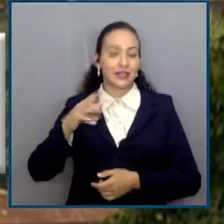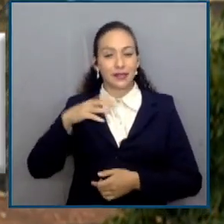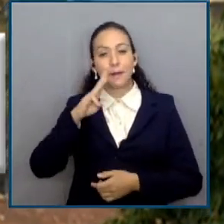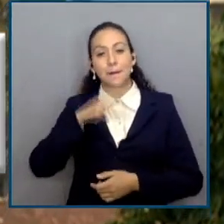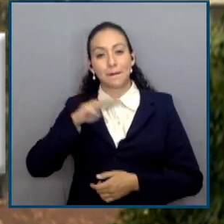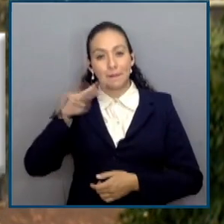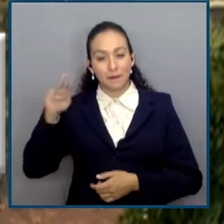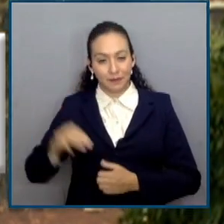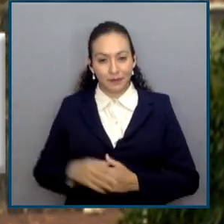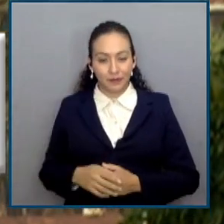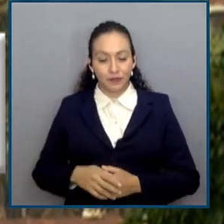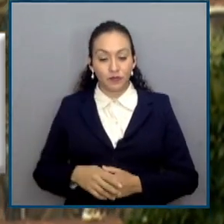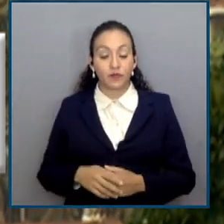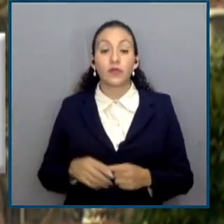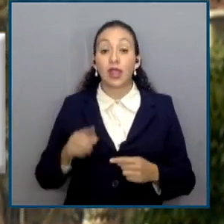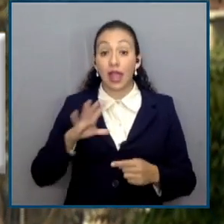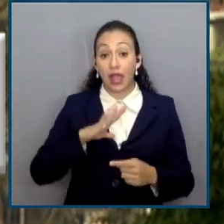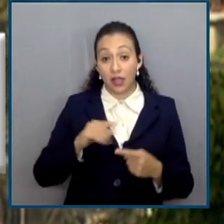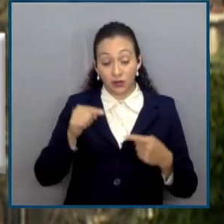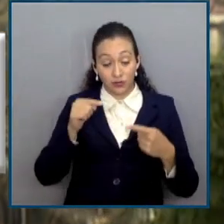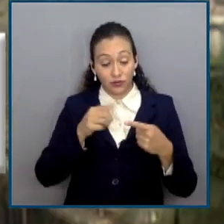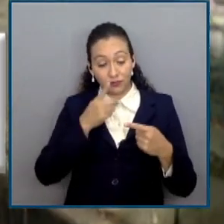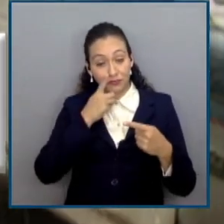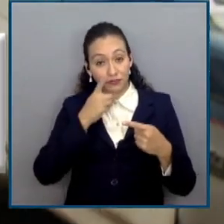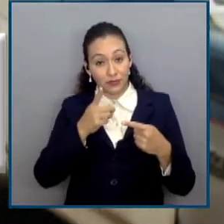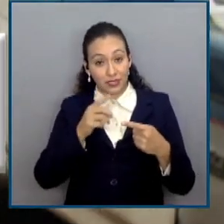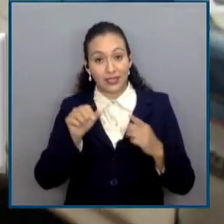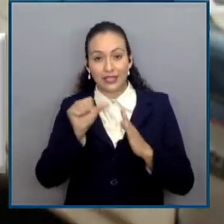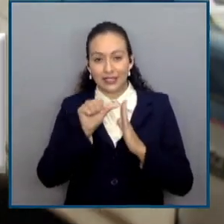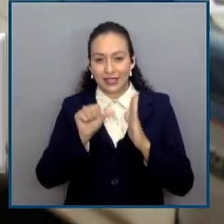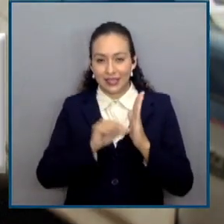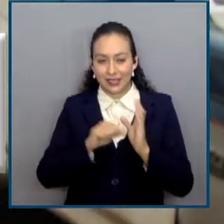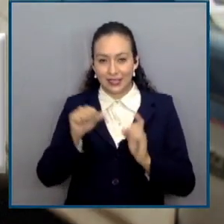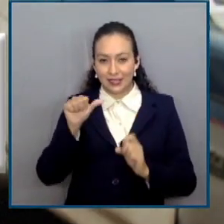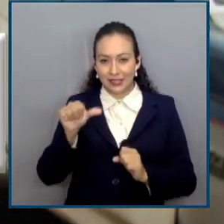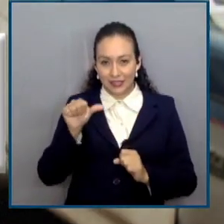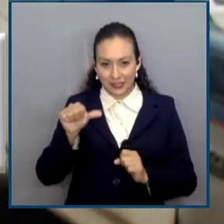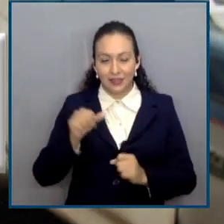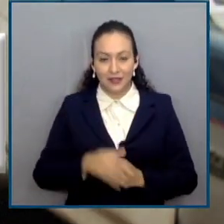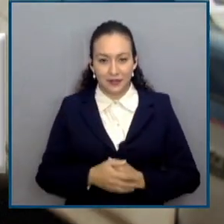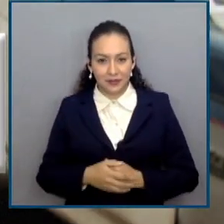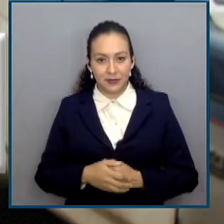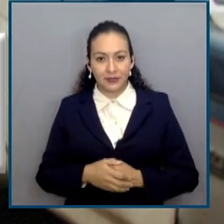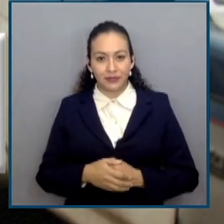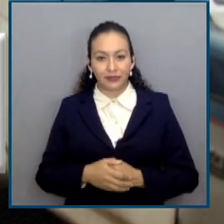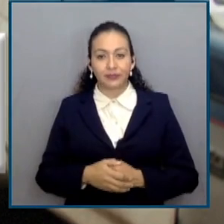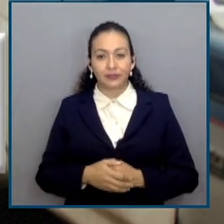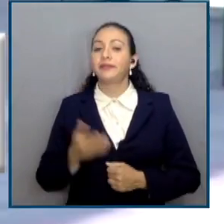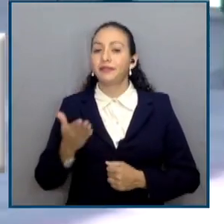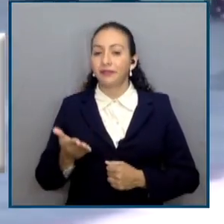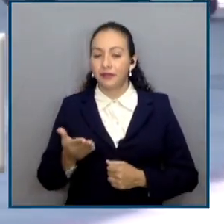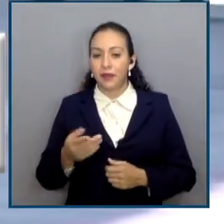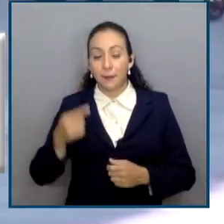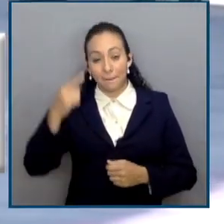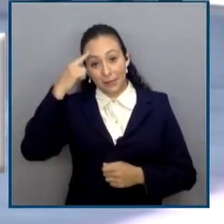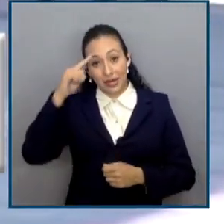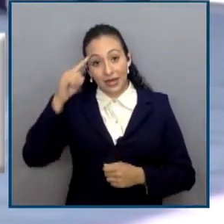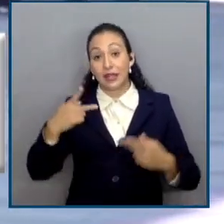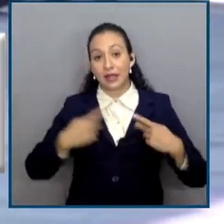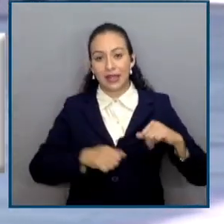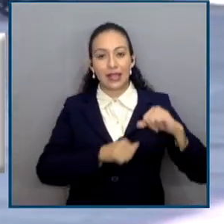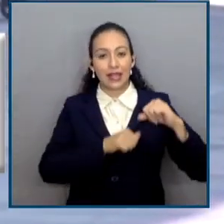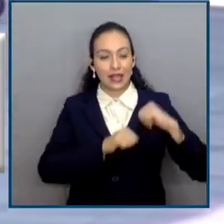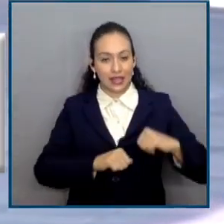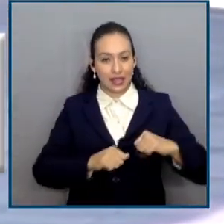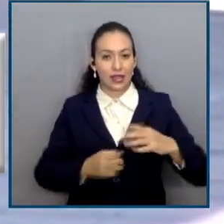de la fracción primera del artículo 16, que establecía como requisito para ocupar el cargo de director general del SAT ser mexicano